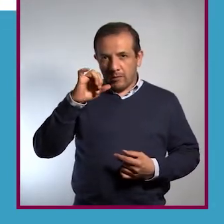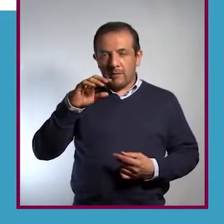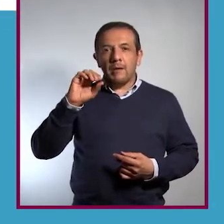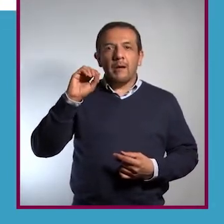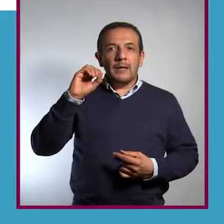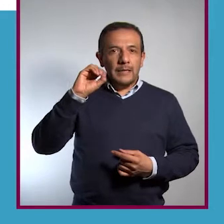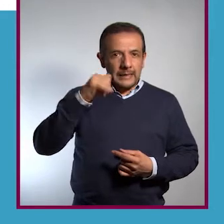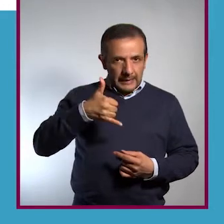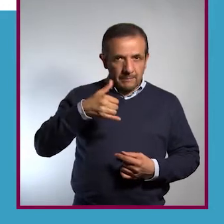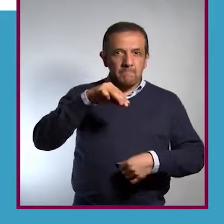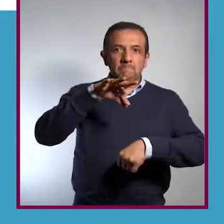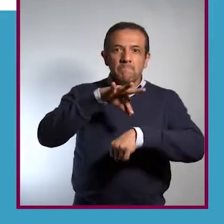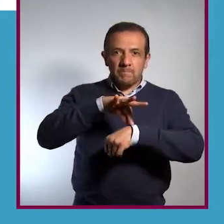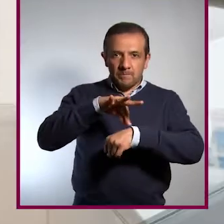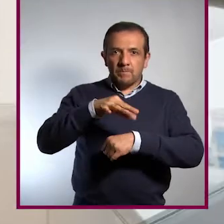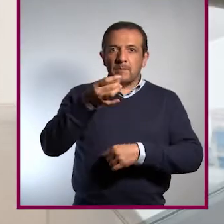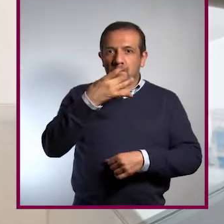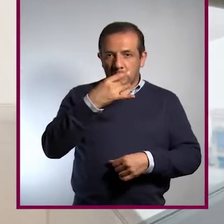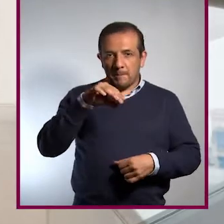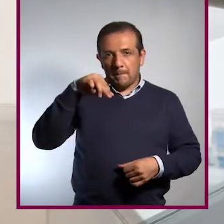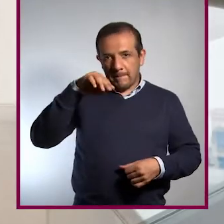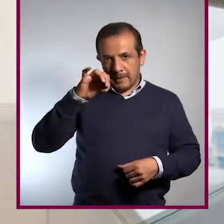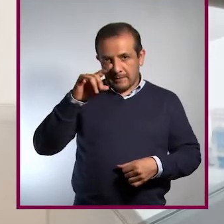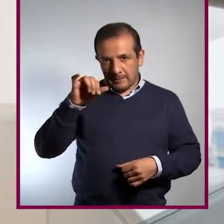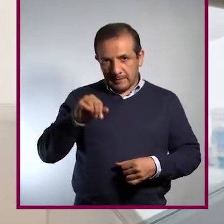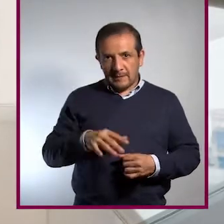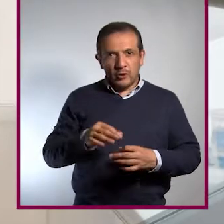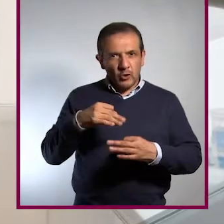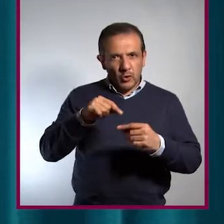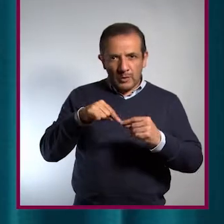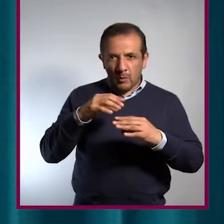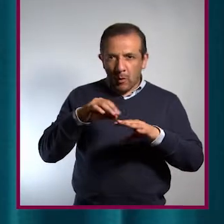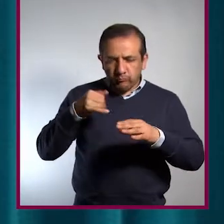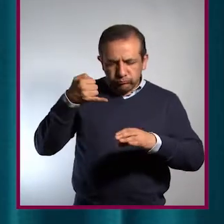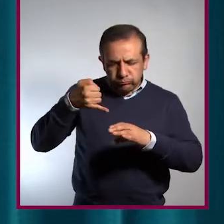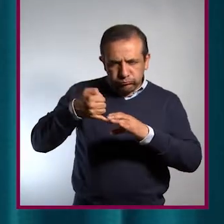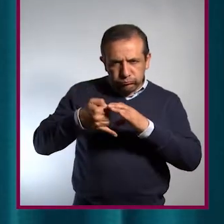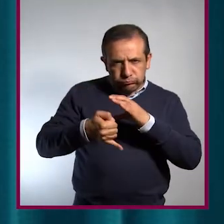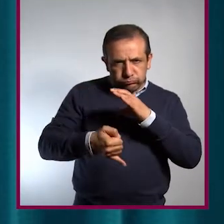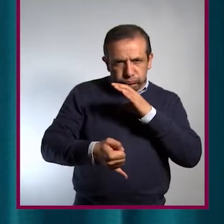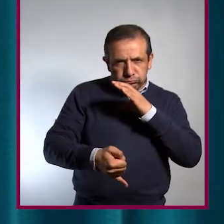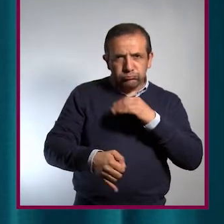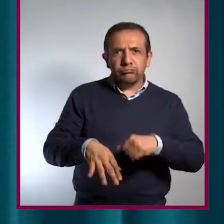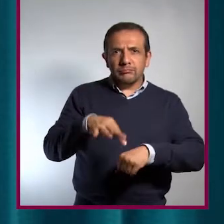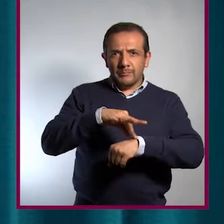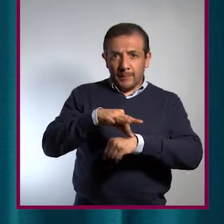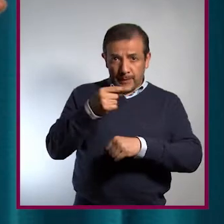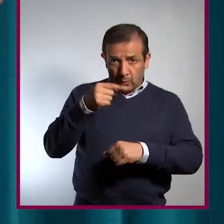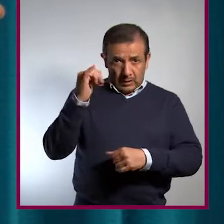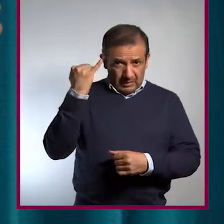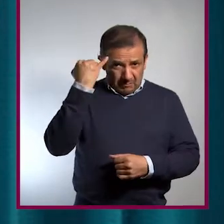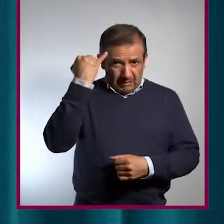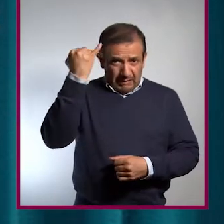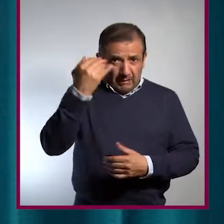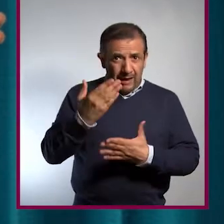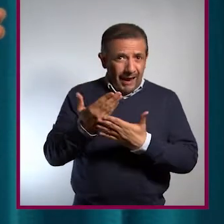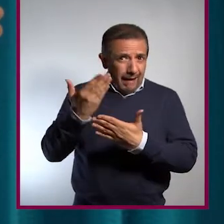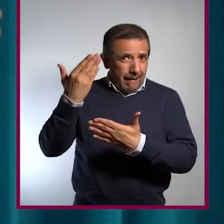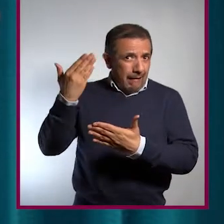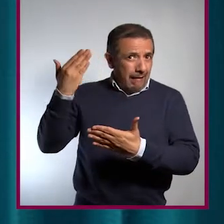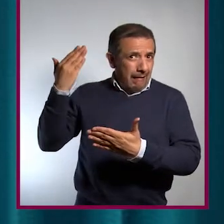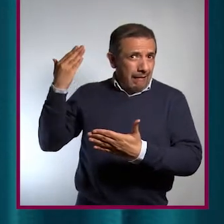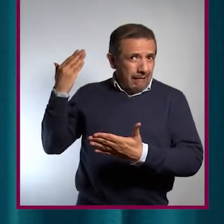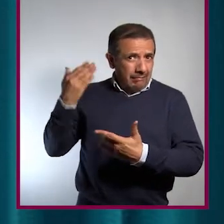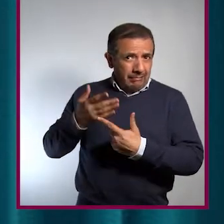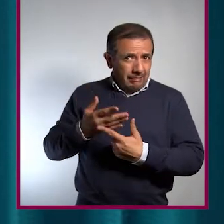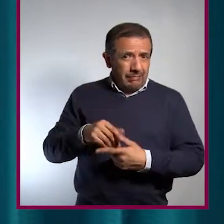los descubrimientos y avances en ciencias médicas. ¿Te imaginas cómo era el mundo antes del descubrimiento de la